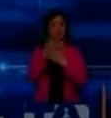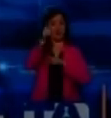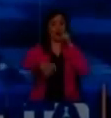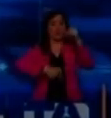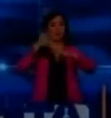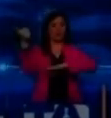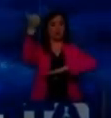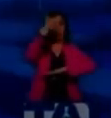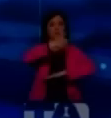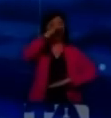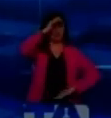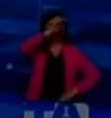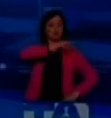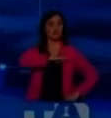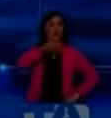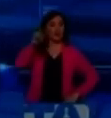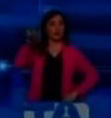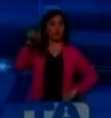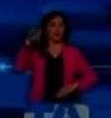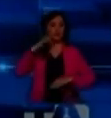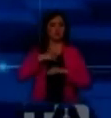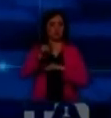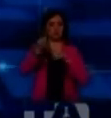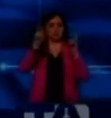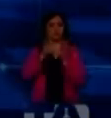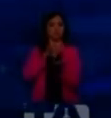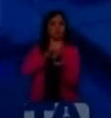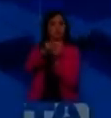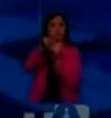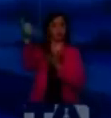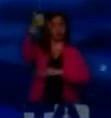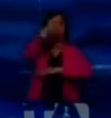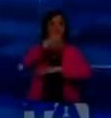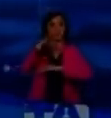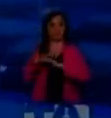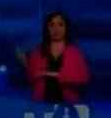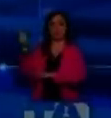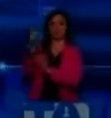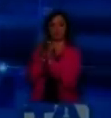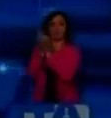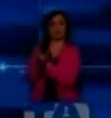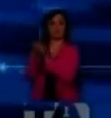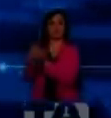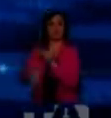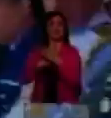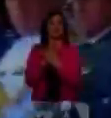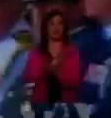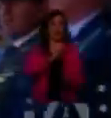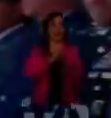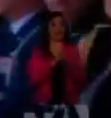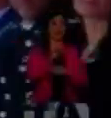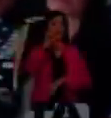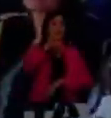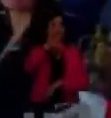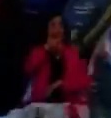del Comando Conjunto, Patricio Mora, comandante de la Fuerza Aérea, y Carlos Ruiz, comandante de la Marina. Solo ratificó a